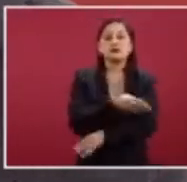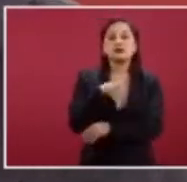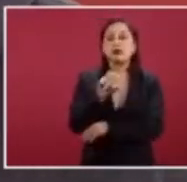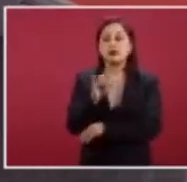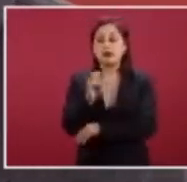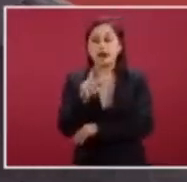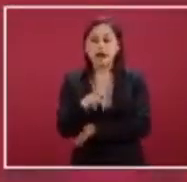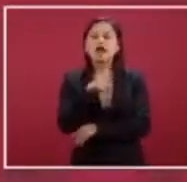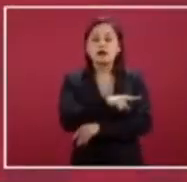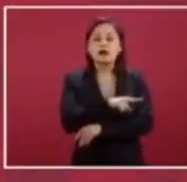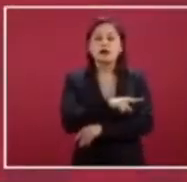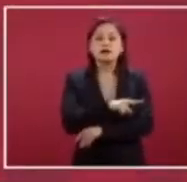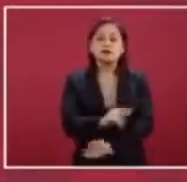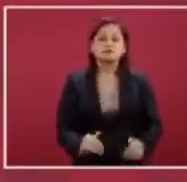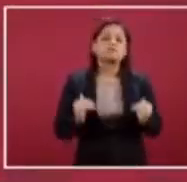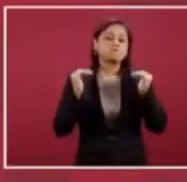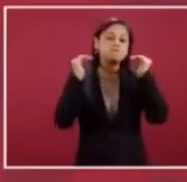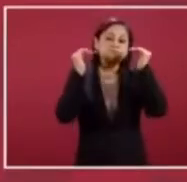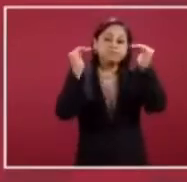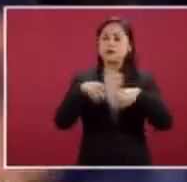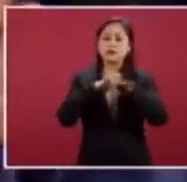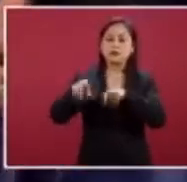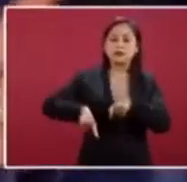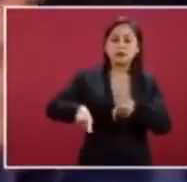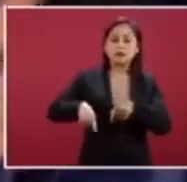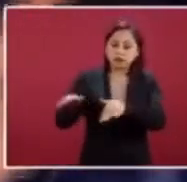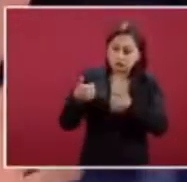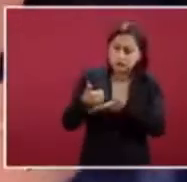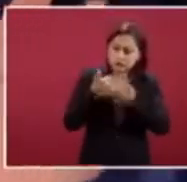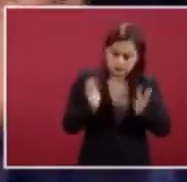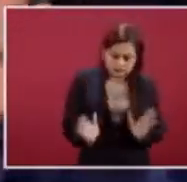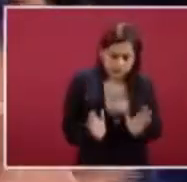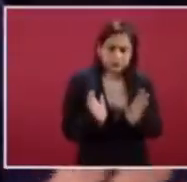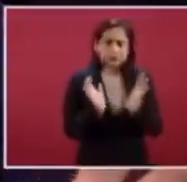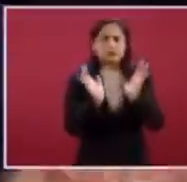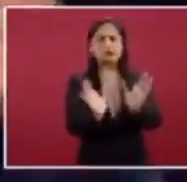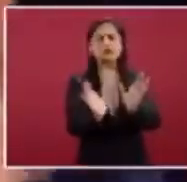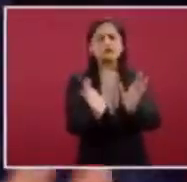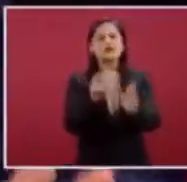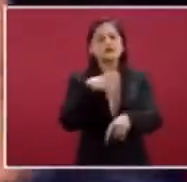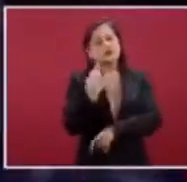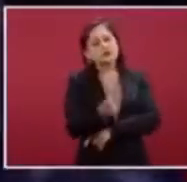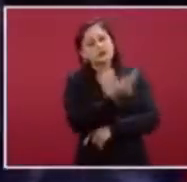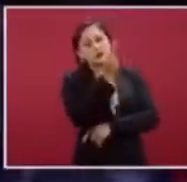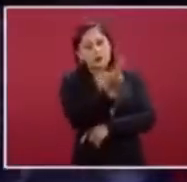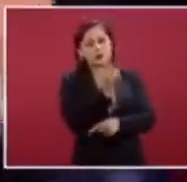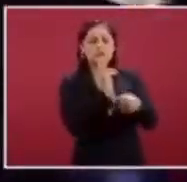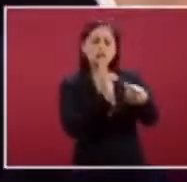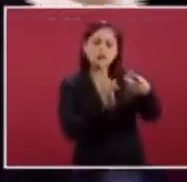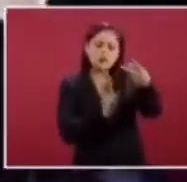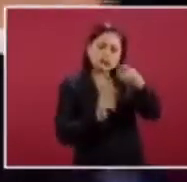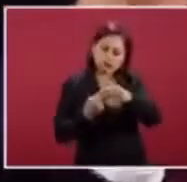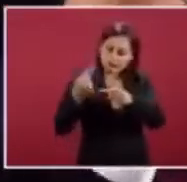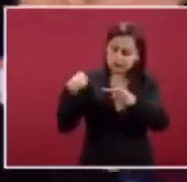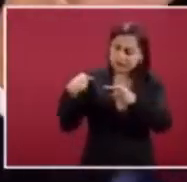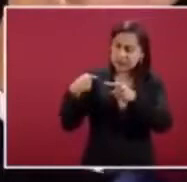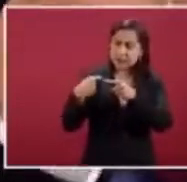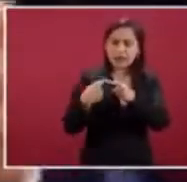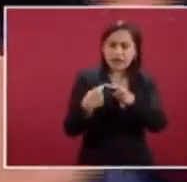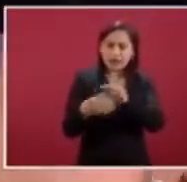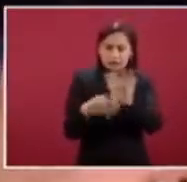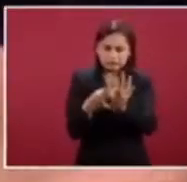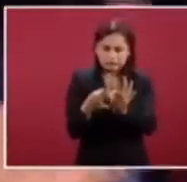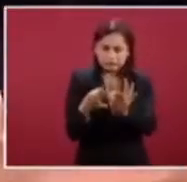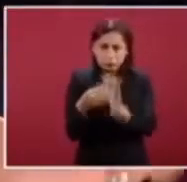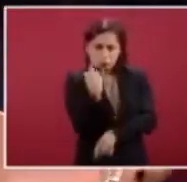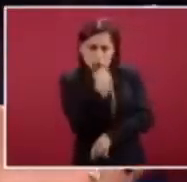elevó, siempre lo digo, a rango supremo, la técnica. ¿En qué lugar ocupan los resultados, la eficacia y la eficiencia en este estándar de